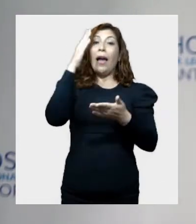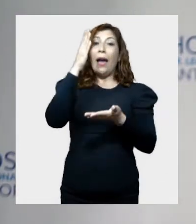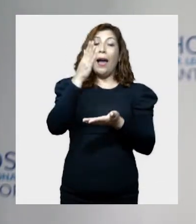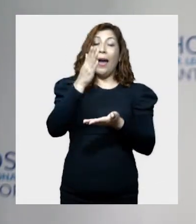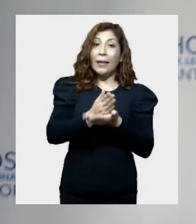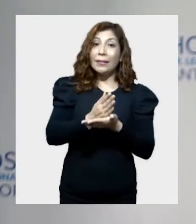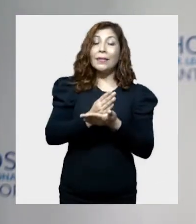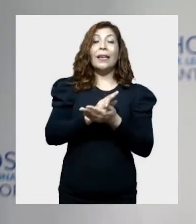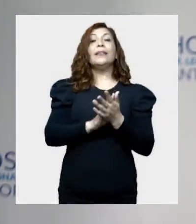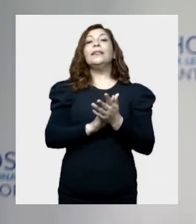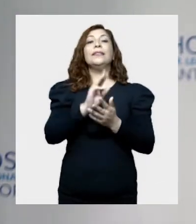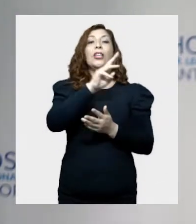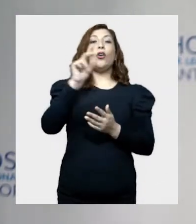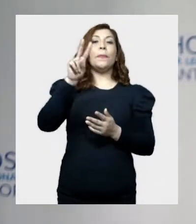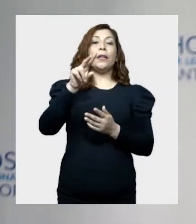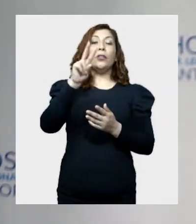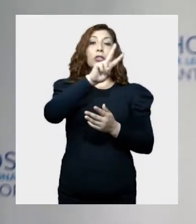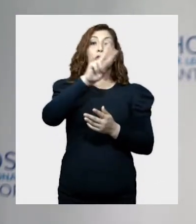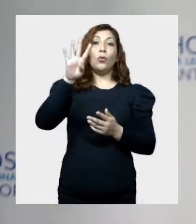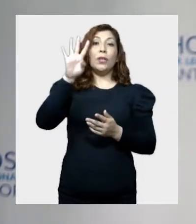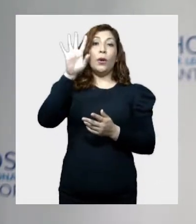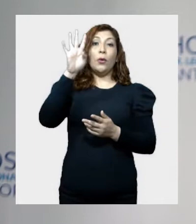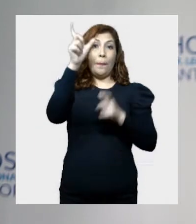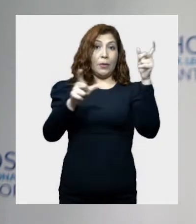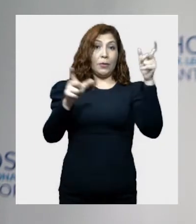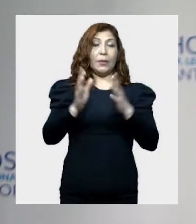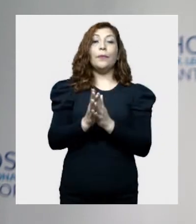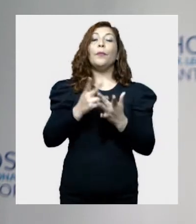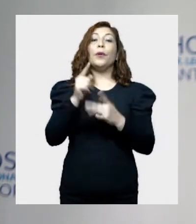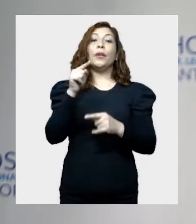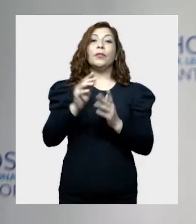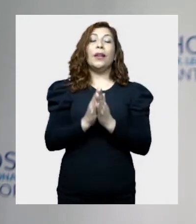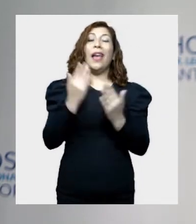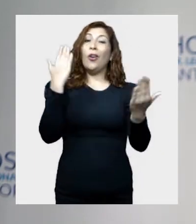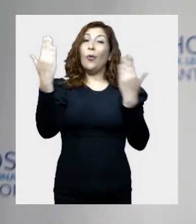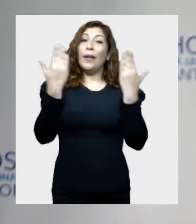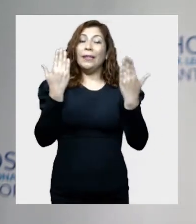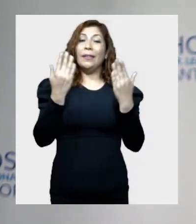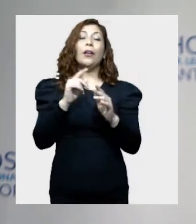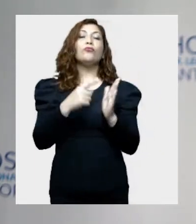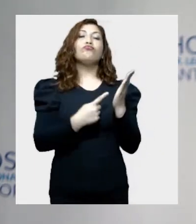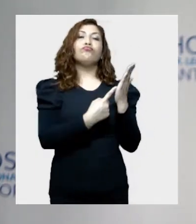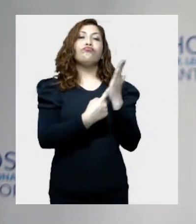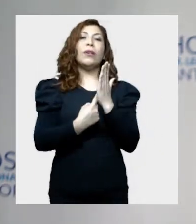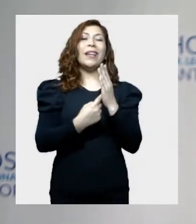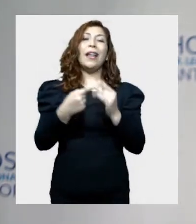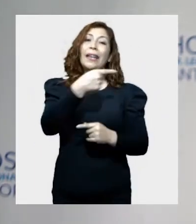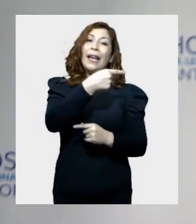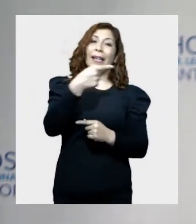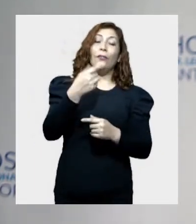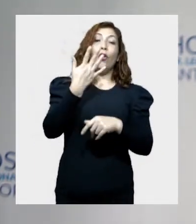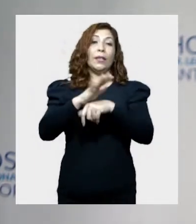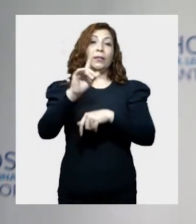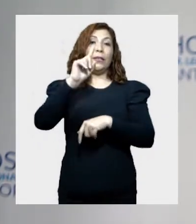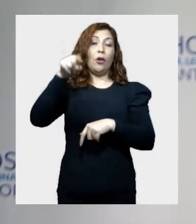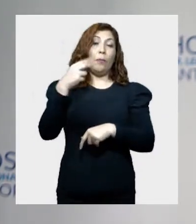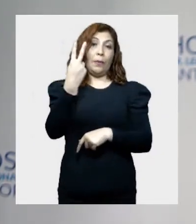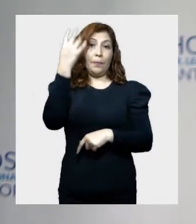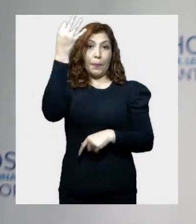los 32.254 pacientes. Por lo tanto, la comparativa anual nos muestra una variación negativa del